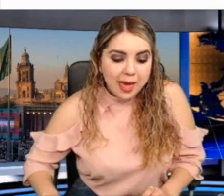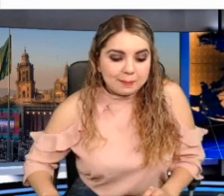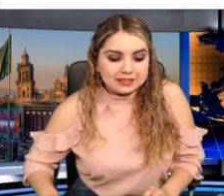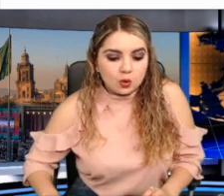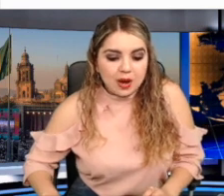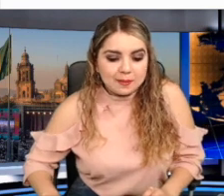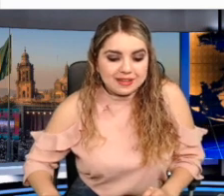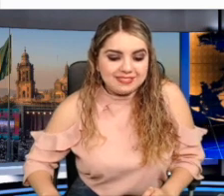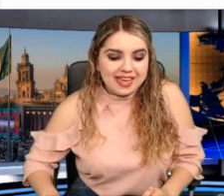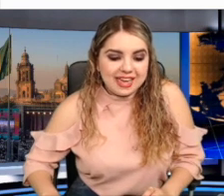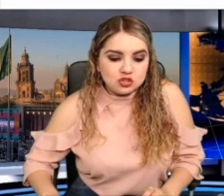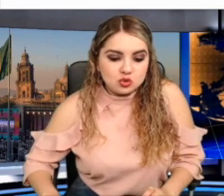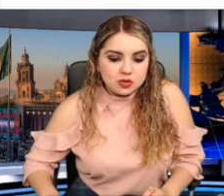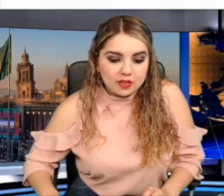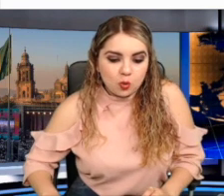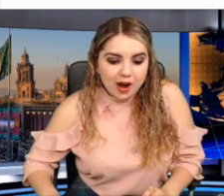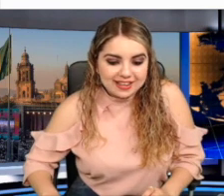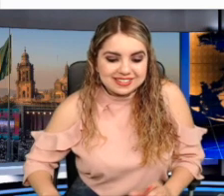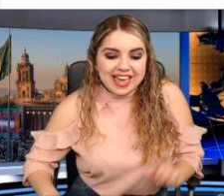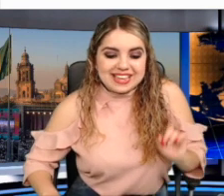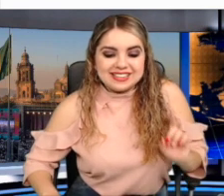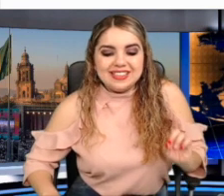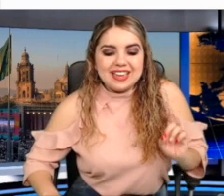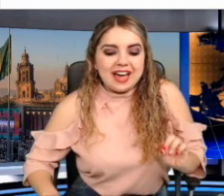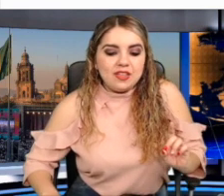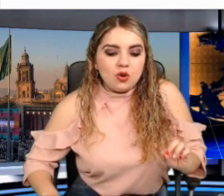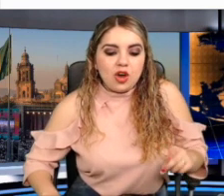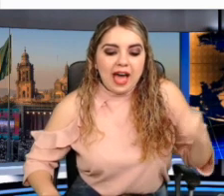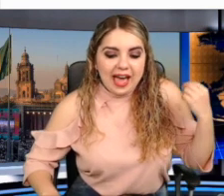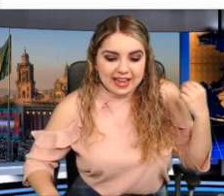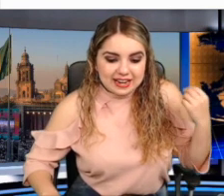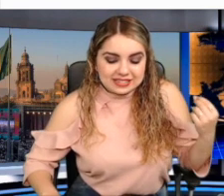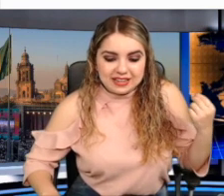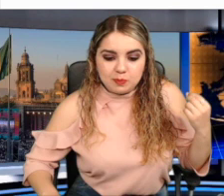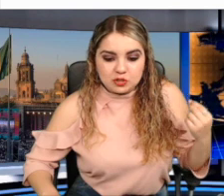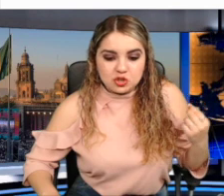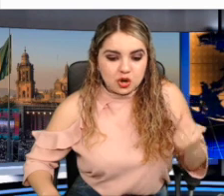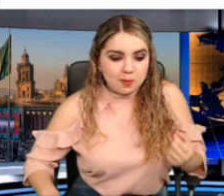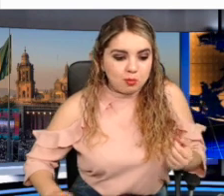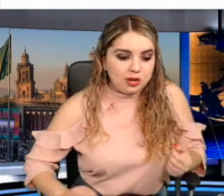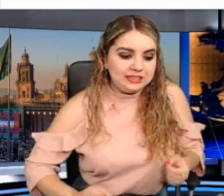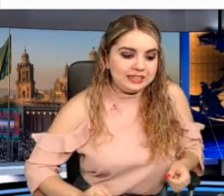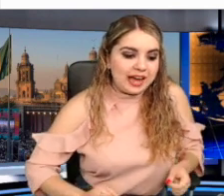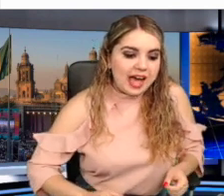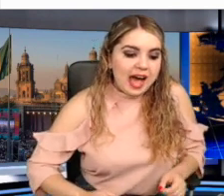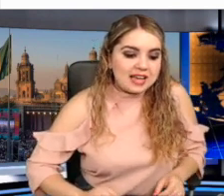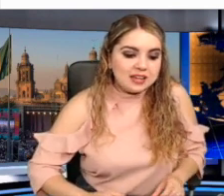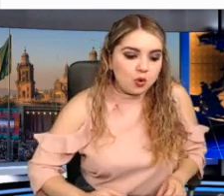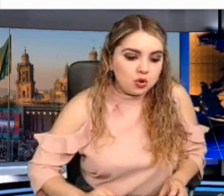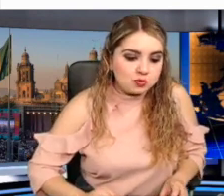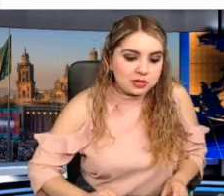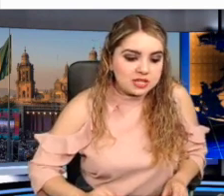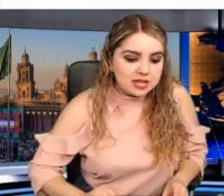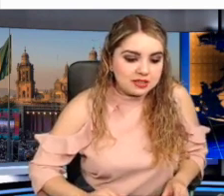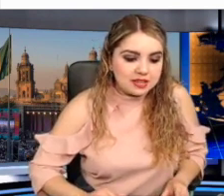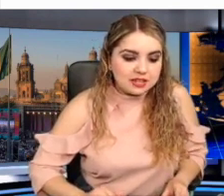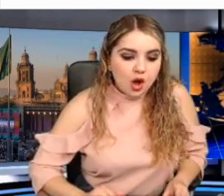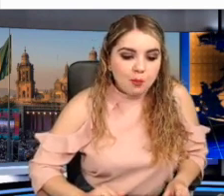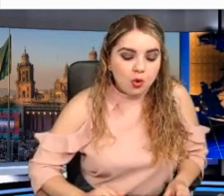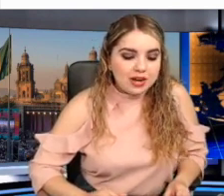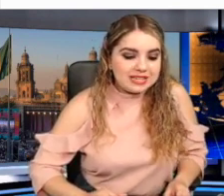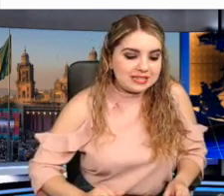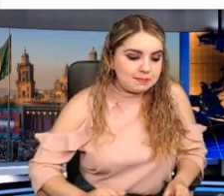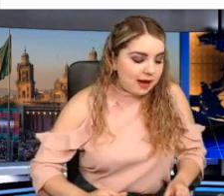extraordinarios, particularmente en Ciudad Juárez, esté dedicado a ejercer presión en política hacia algunos